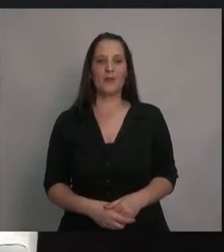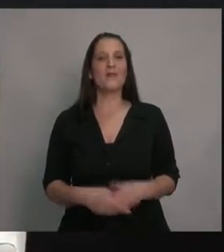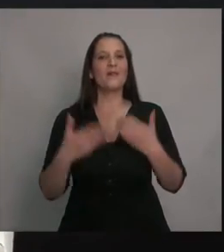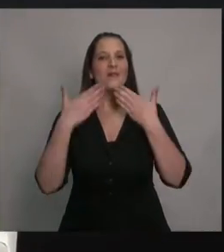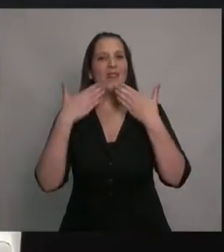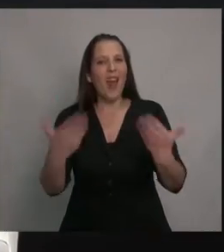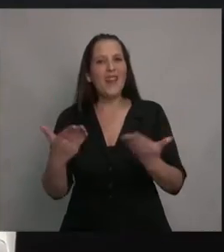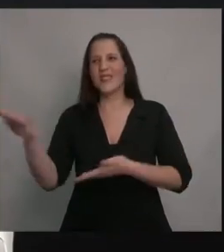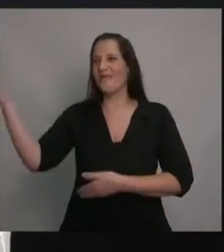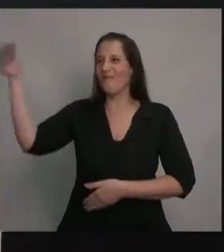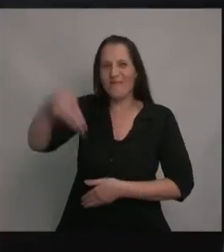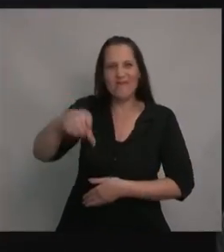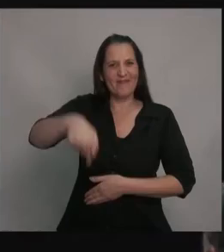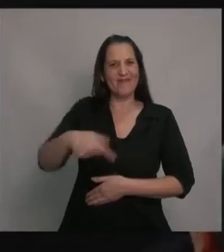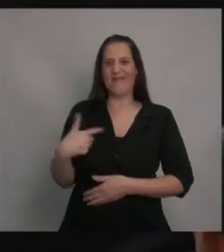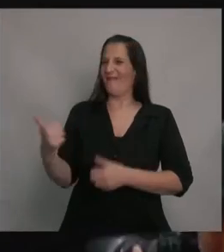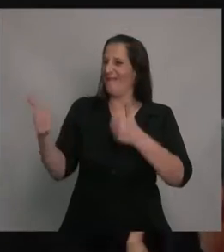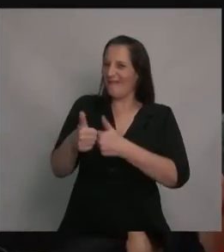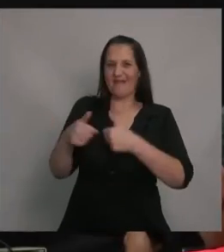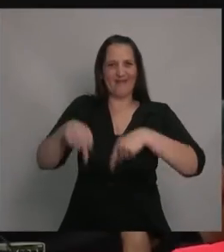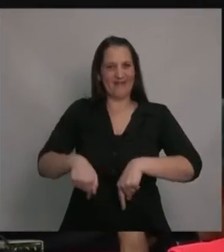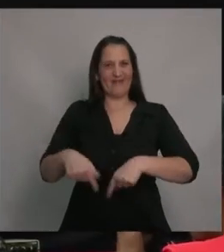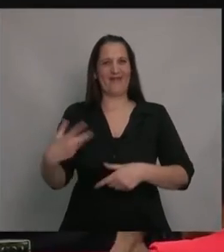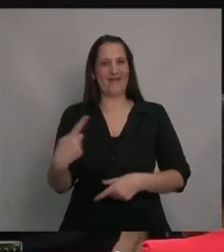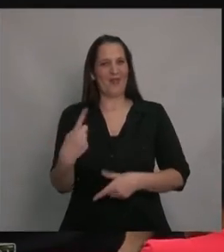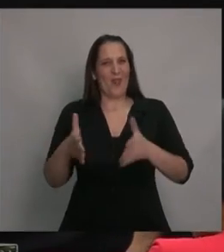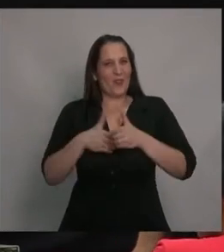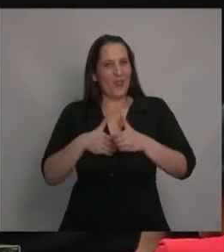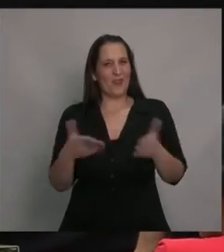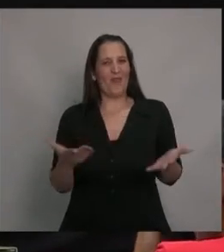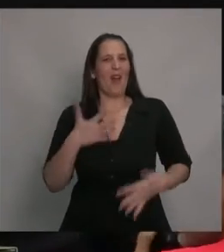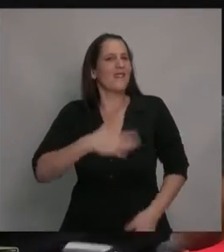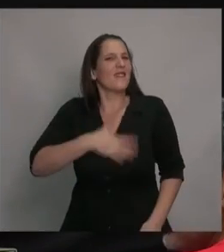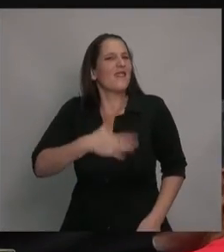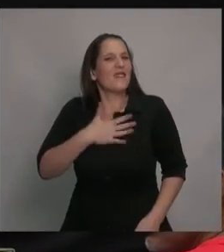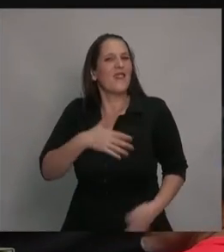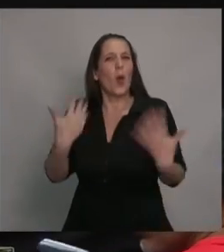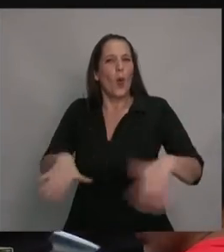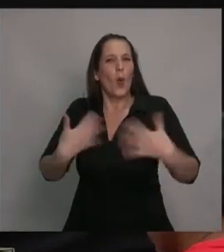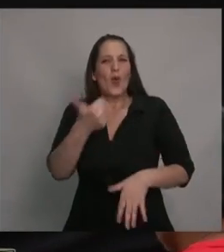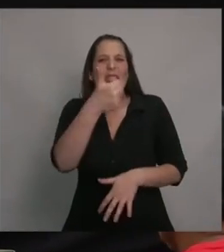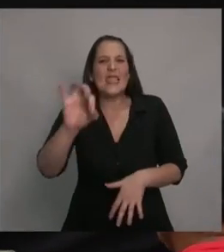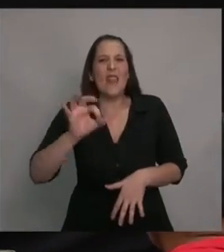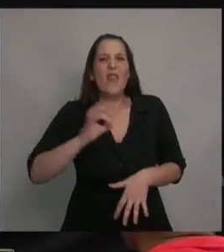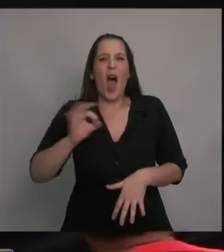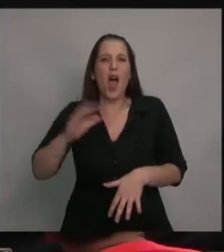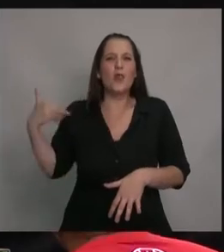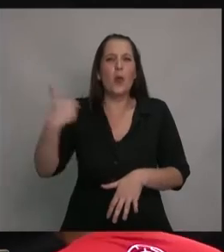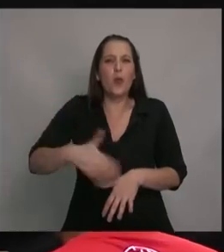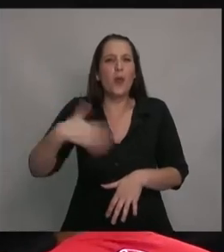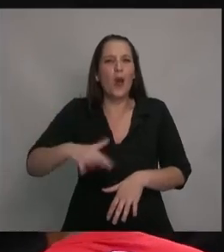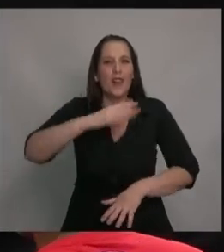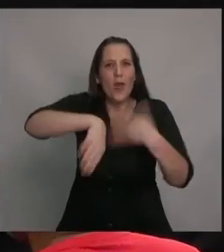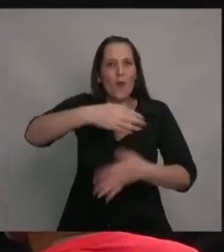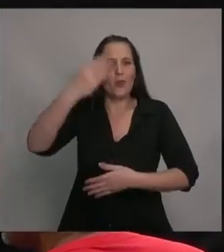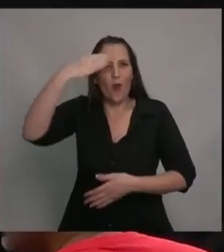Muchas gracias por venir acá, estar con nosotros. Gracias a usted. Un placer enorme, 60 años de la Revolución Cubana.